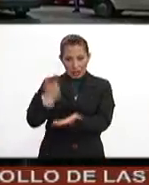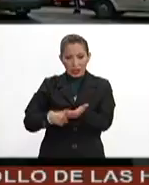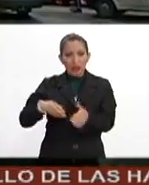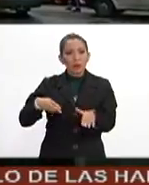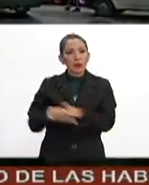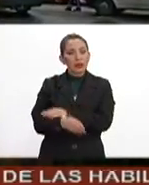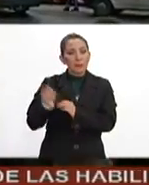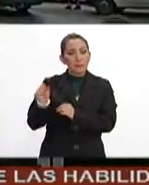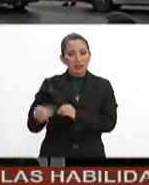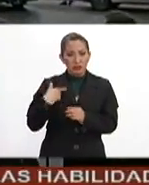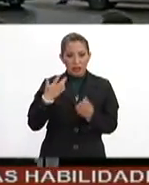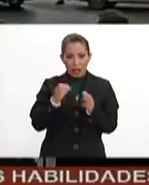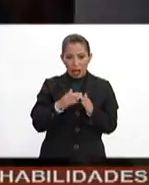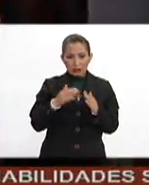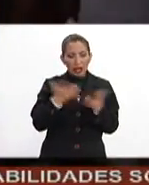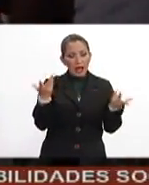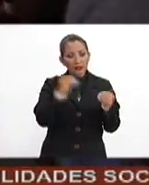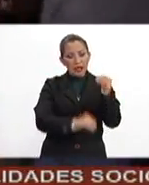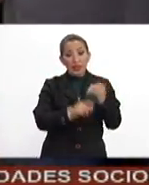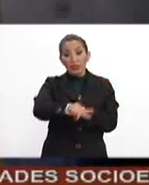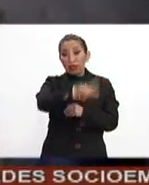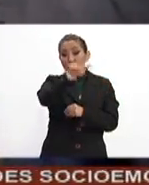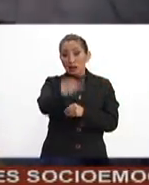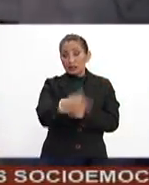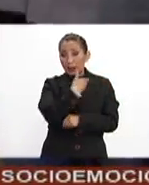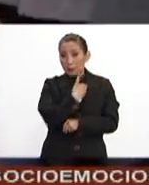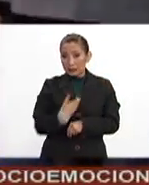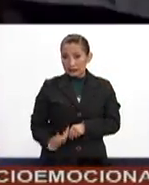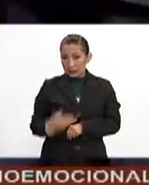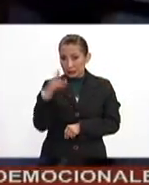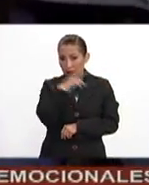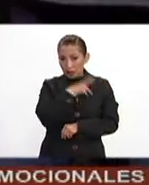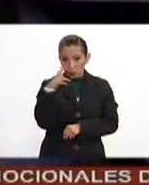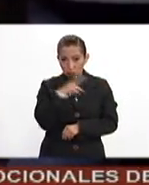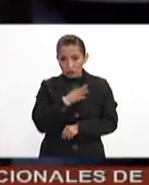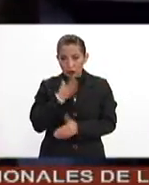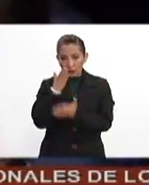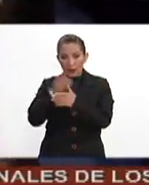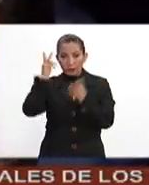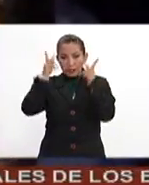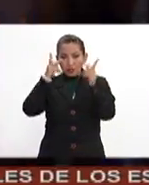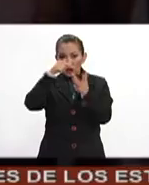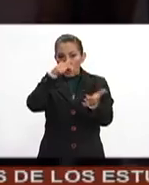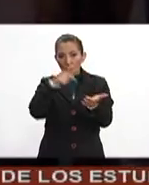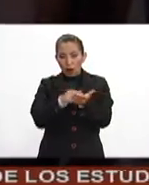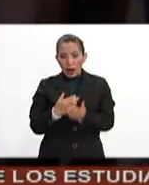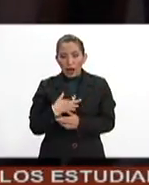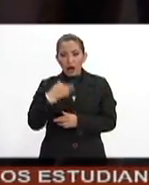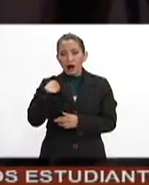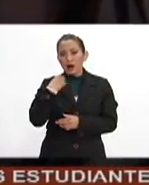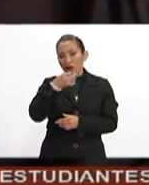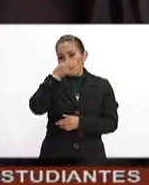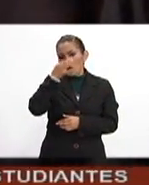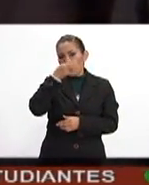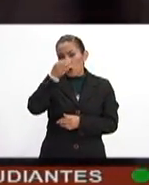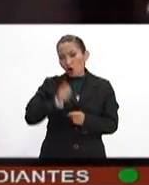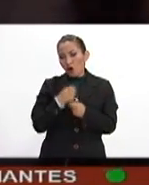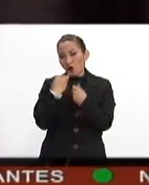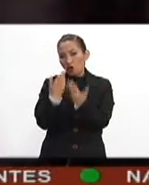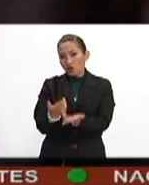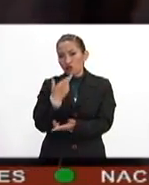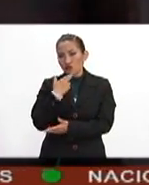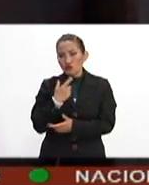metro y de fabricación casera. Más tarde, el presidente Vladimir Putin visitó el lugar de los hechos, donde dejó una ofrenda floral por